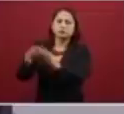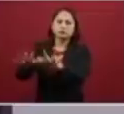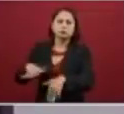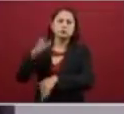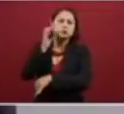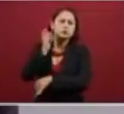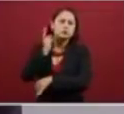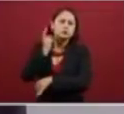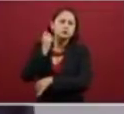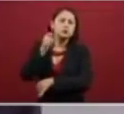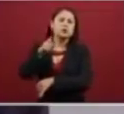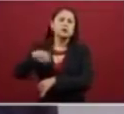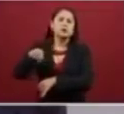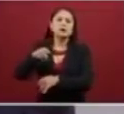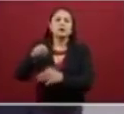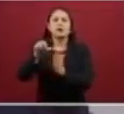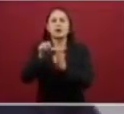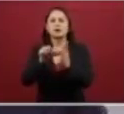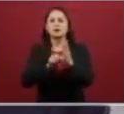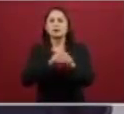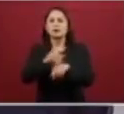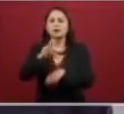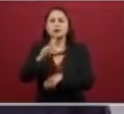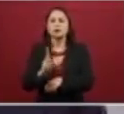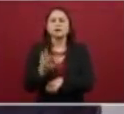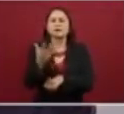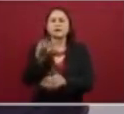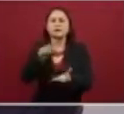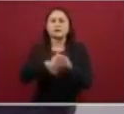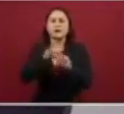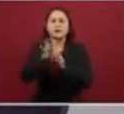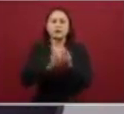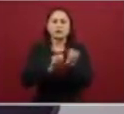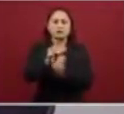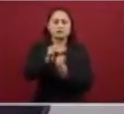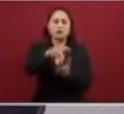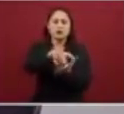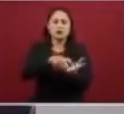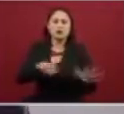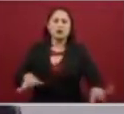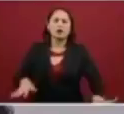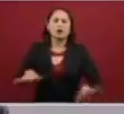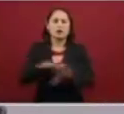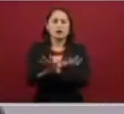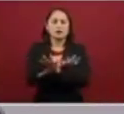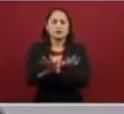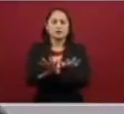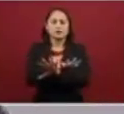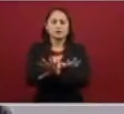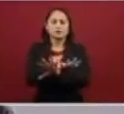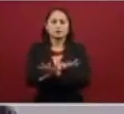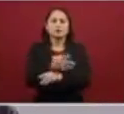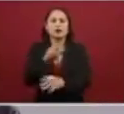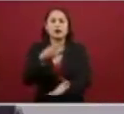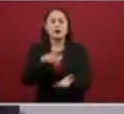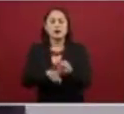artículo 35 de la Constitución y quitar todos los obstáculos en la